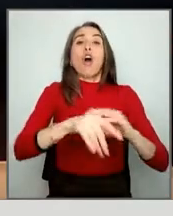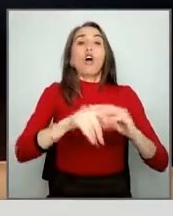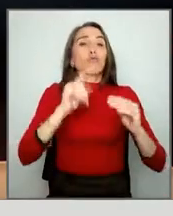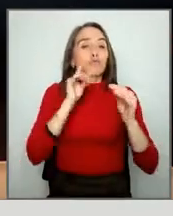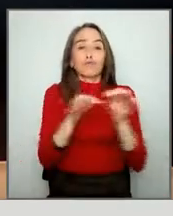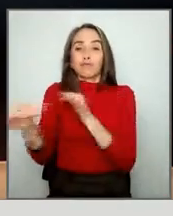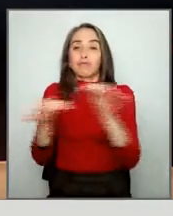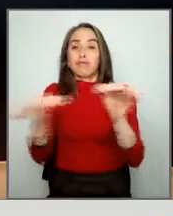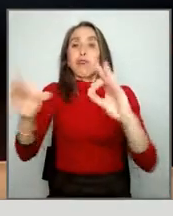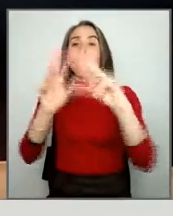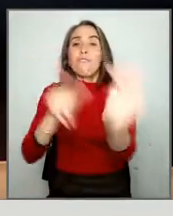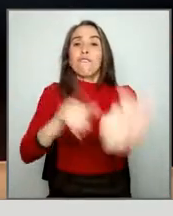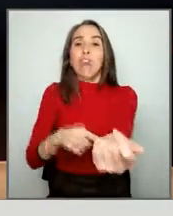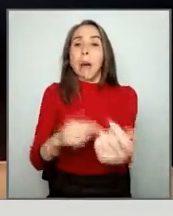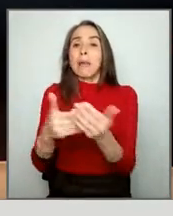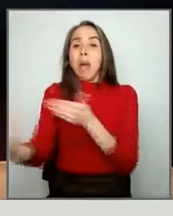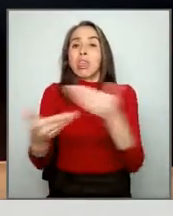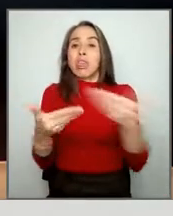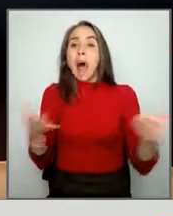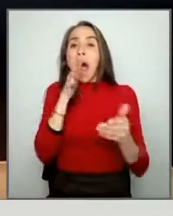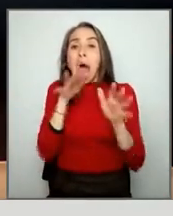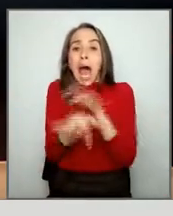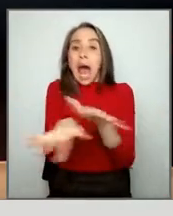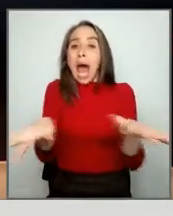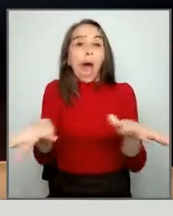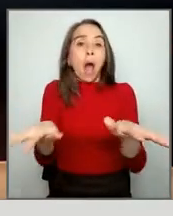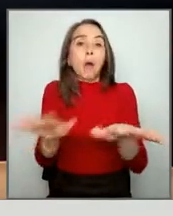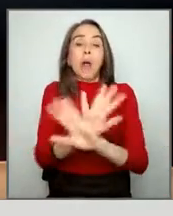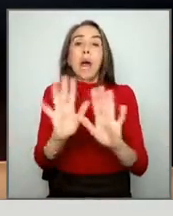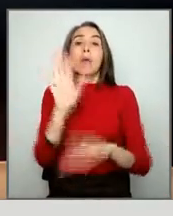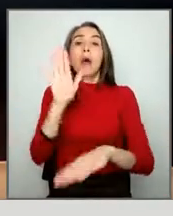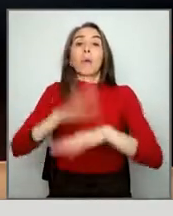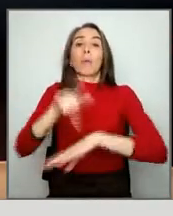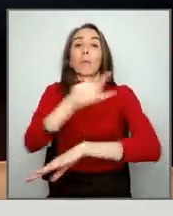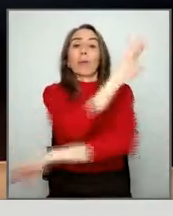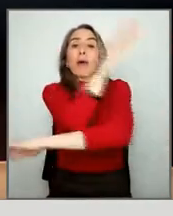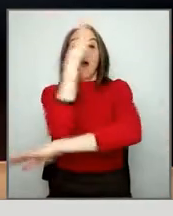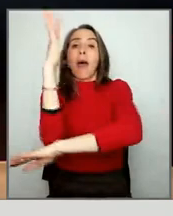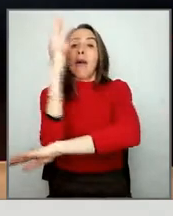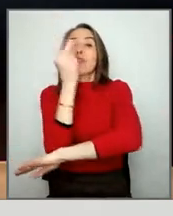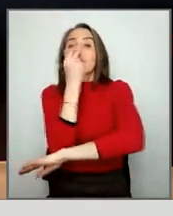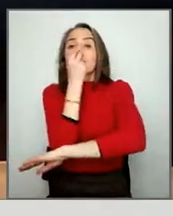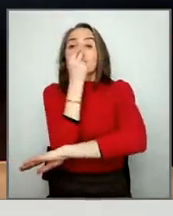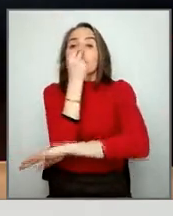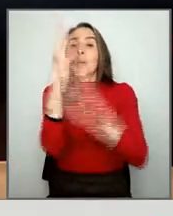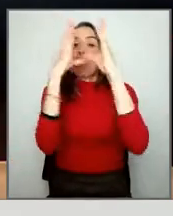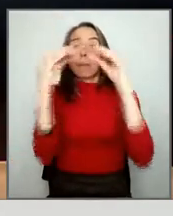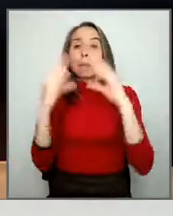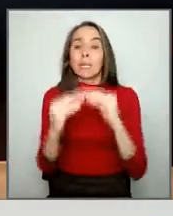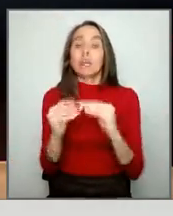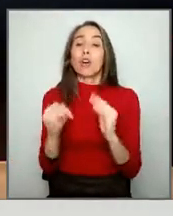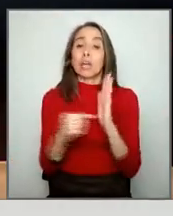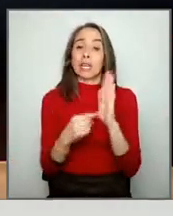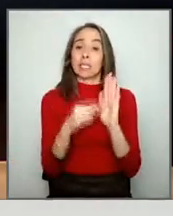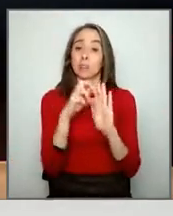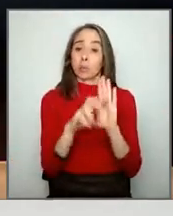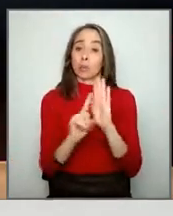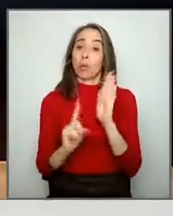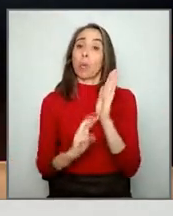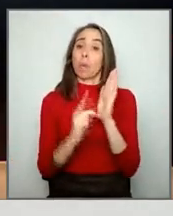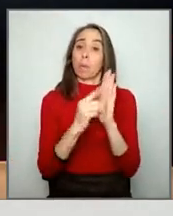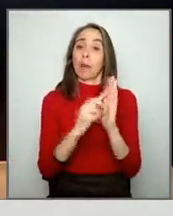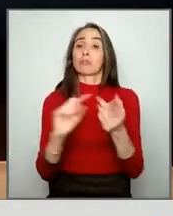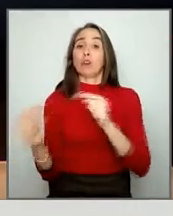da esta situación este proyecto es un paso más lo discutimos mucho en la comisión de agricultura con la señora ministra